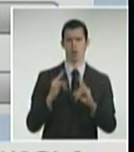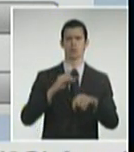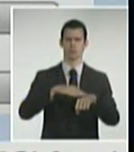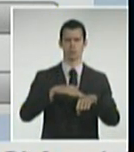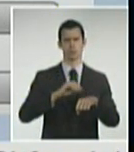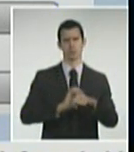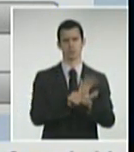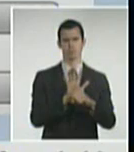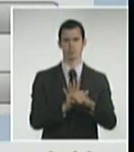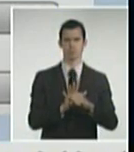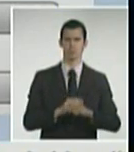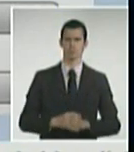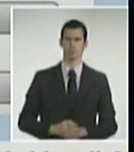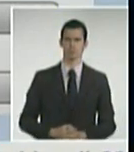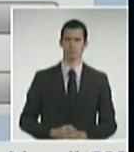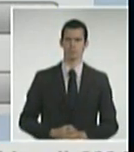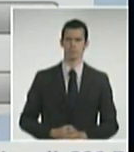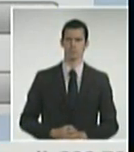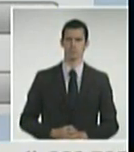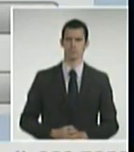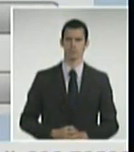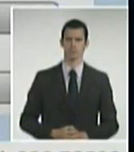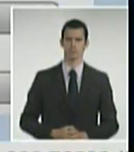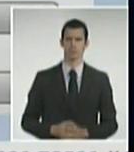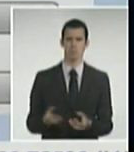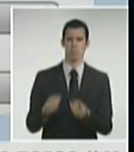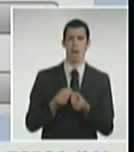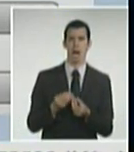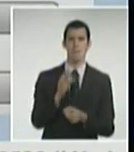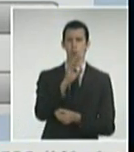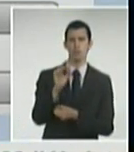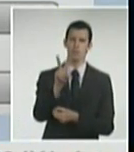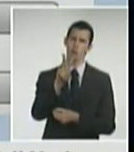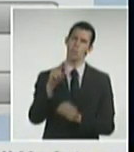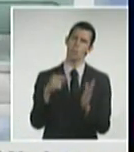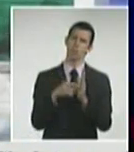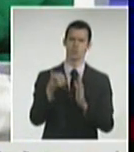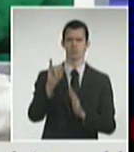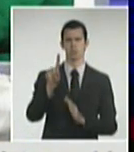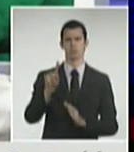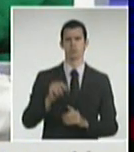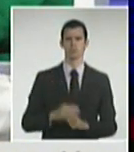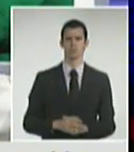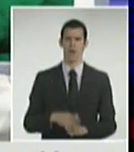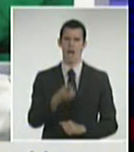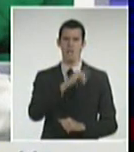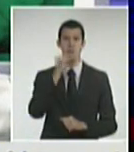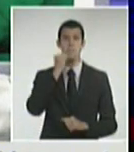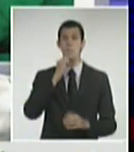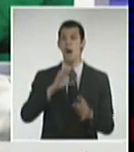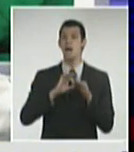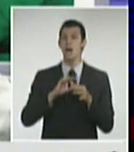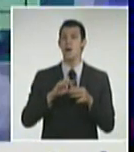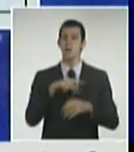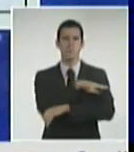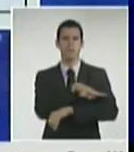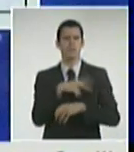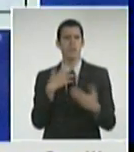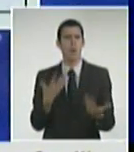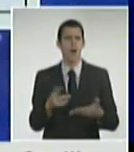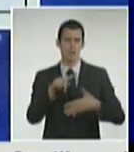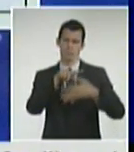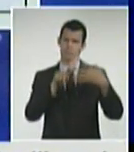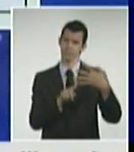que ayer aportaron el mayor número de casos, la India nuevamente sobresale. Recuerdan